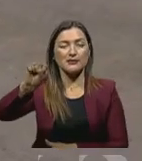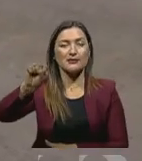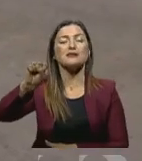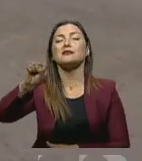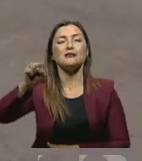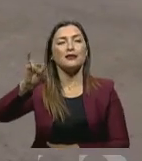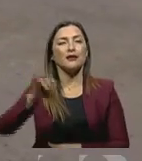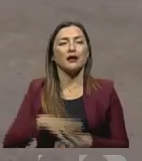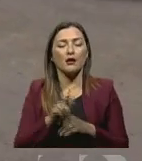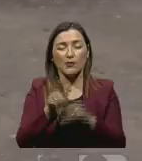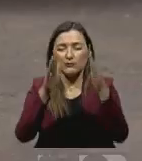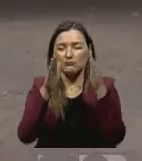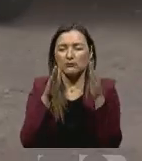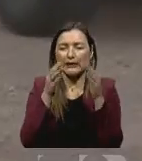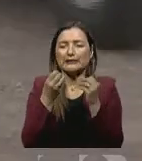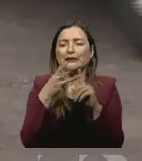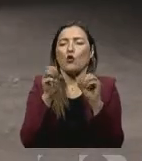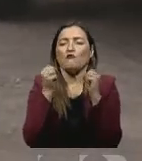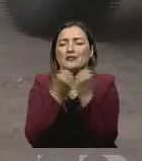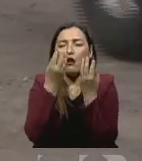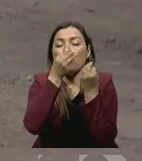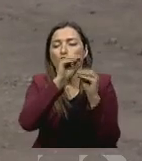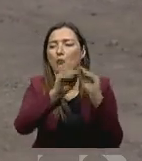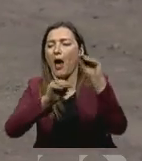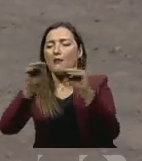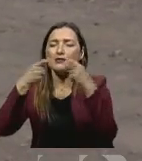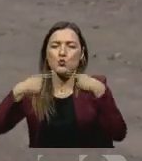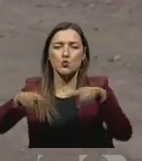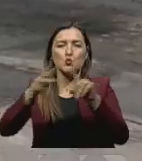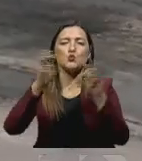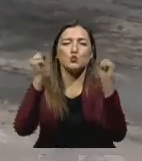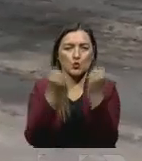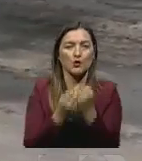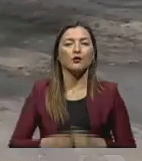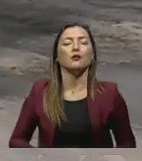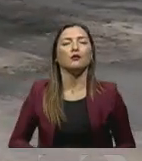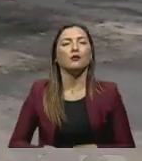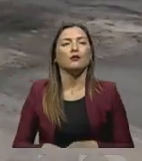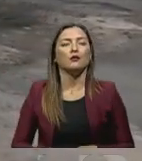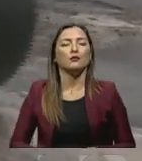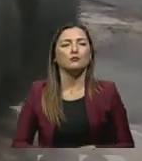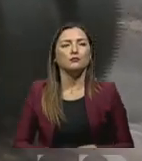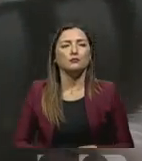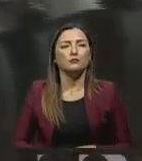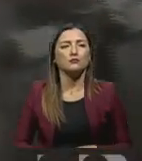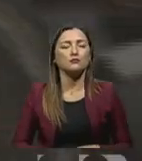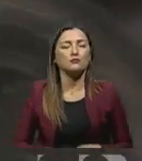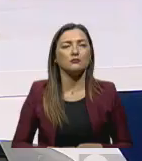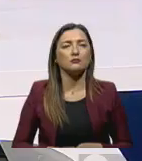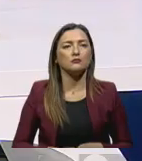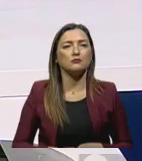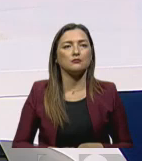a sus redes oficiales para que conozcan sobre los cierres viales y las rutas alternas en Quito Nataly Jiménez 24